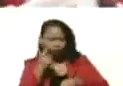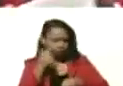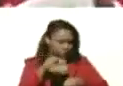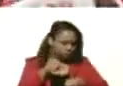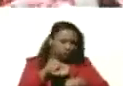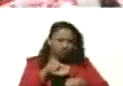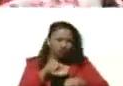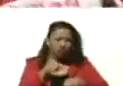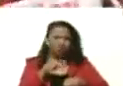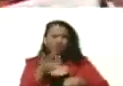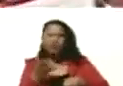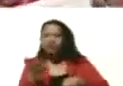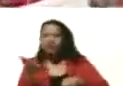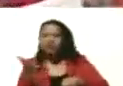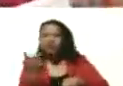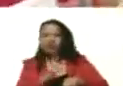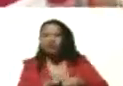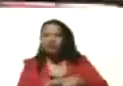¿Ah?